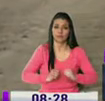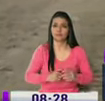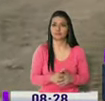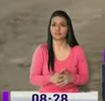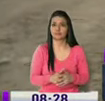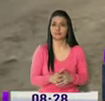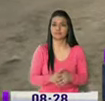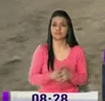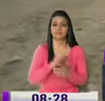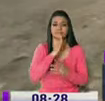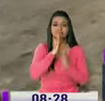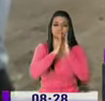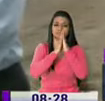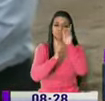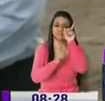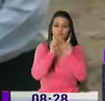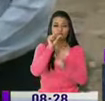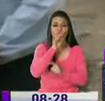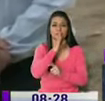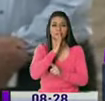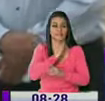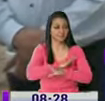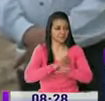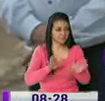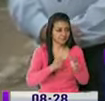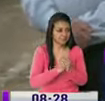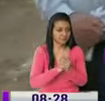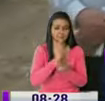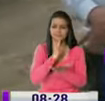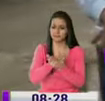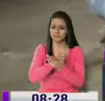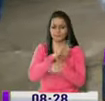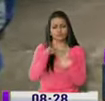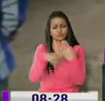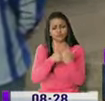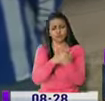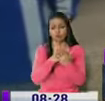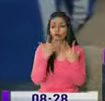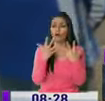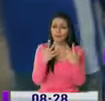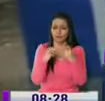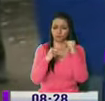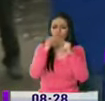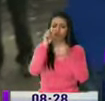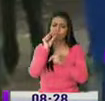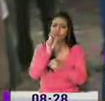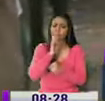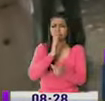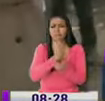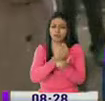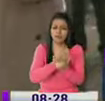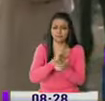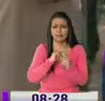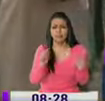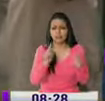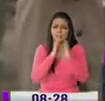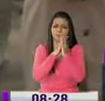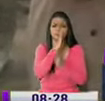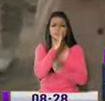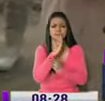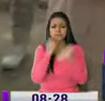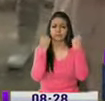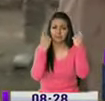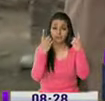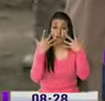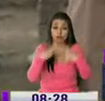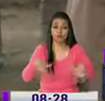siempre pedimos a la ciudadanía un poco de paciencia. Sí, toda obra genera molestia y lo que les pedimos nada más un poco de paciencia y de comprensión, que es una obra